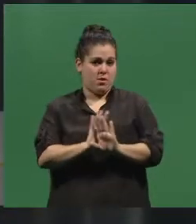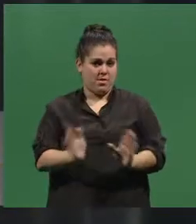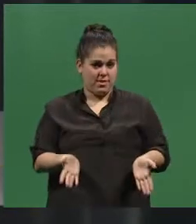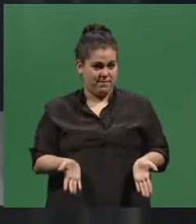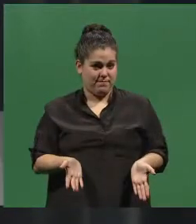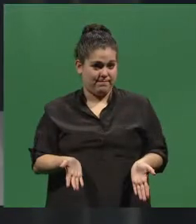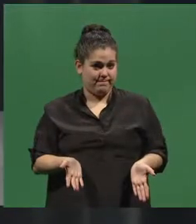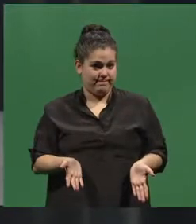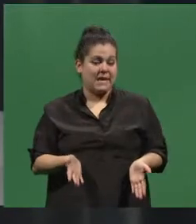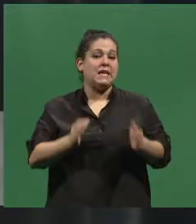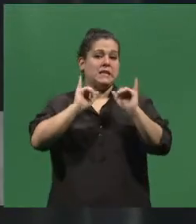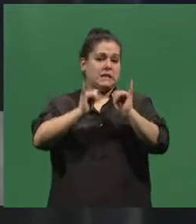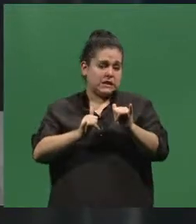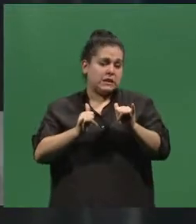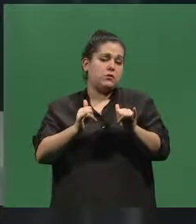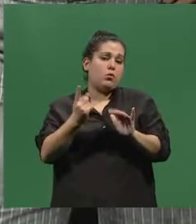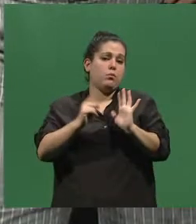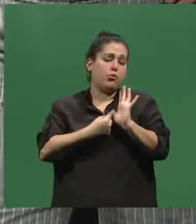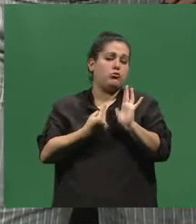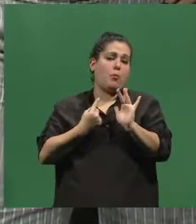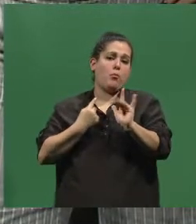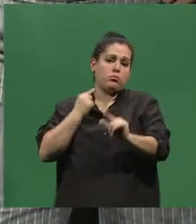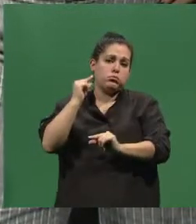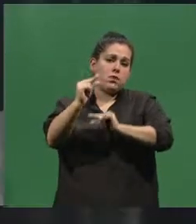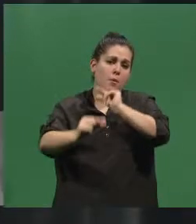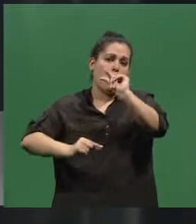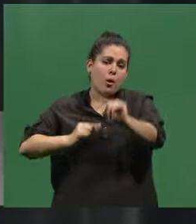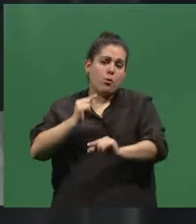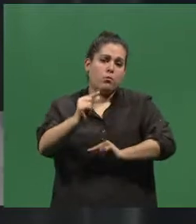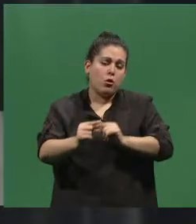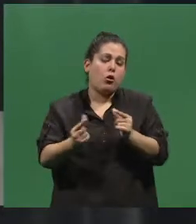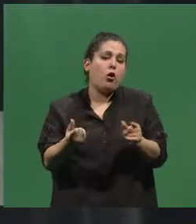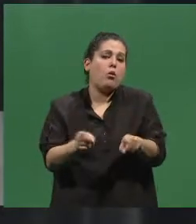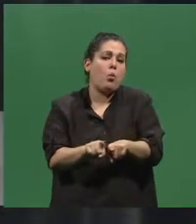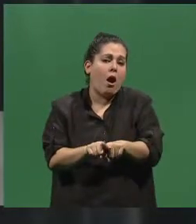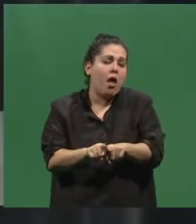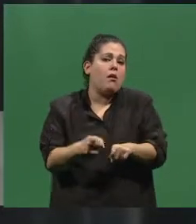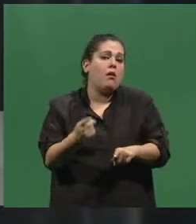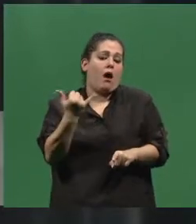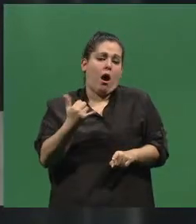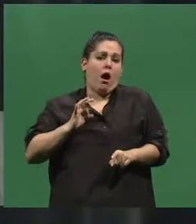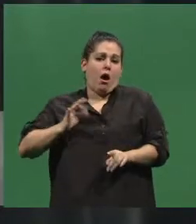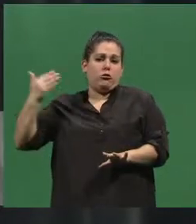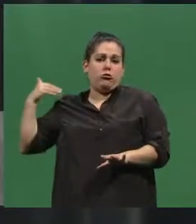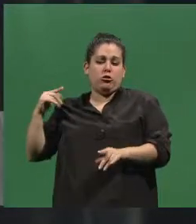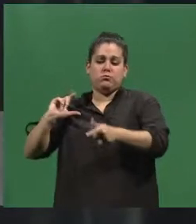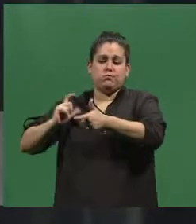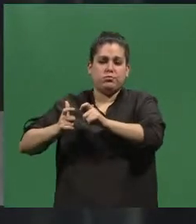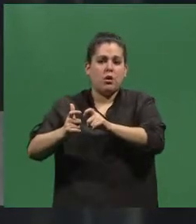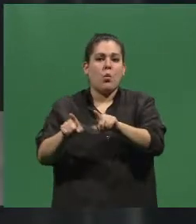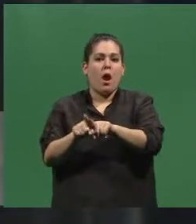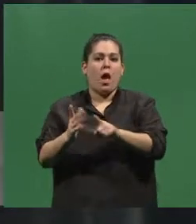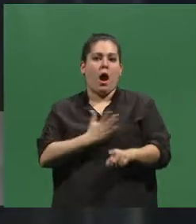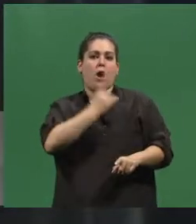forma ejecutiva. Sí, de a poco hay una tendencia que viene cambiando desde hace unos años a generarle